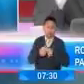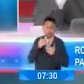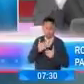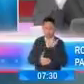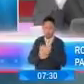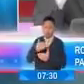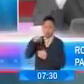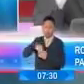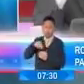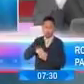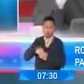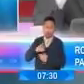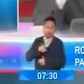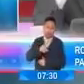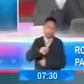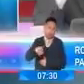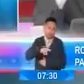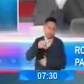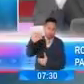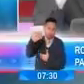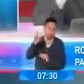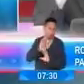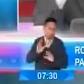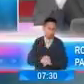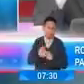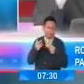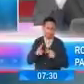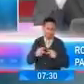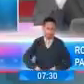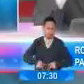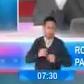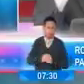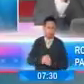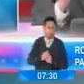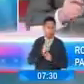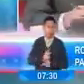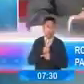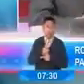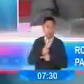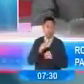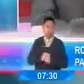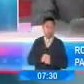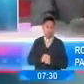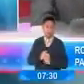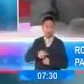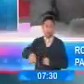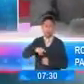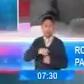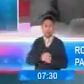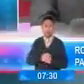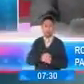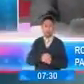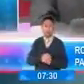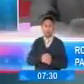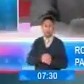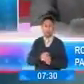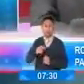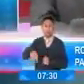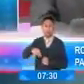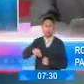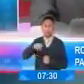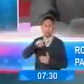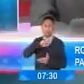de elecciones, y a veces no solamente en la política, sino en la vida, Roberto, hay que distinguir entre lo que hace mucho ruido y